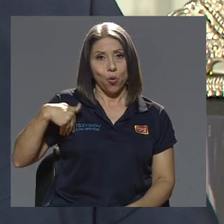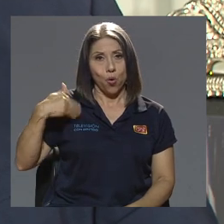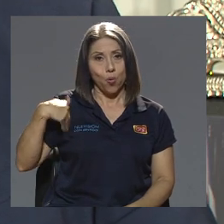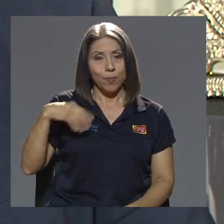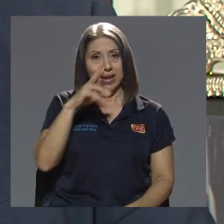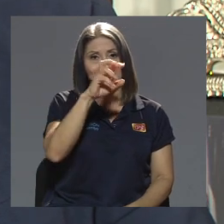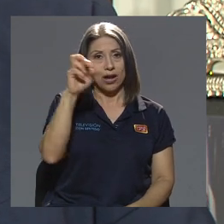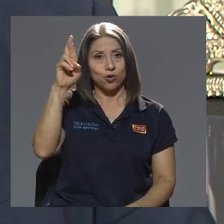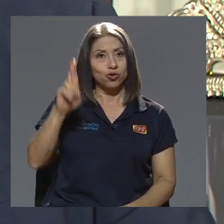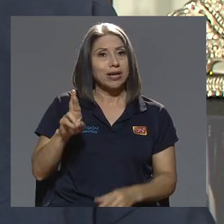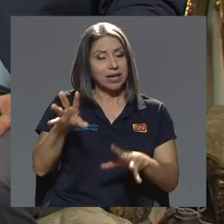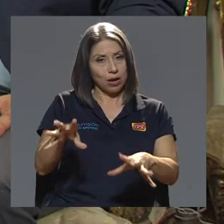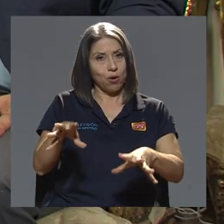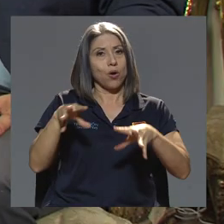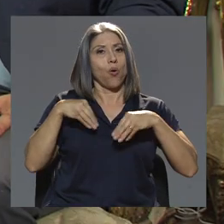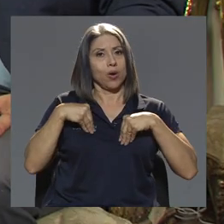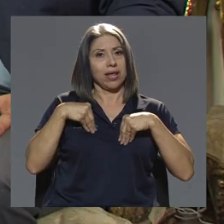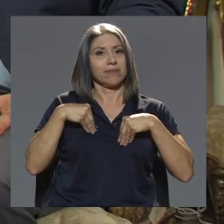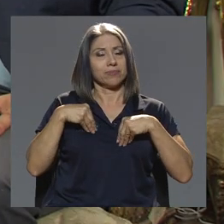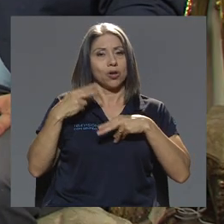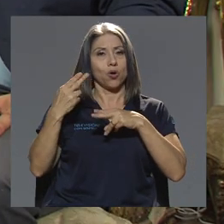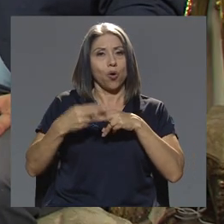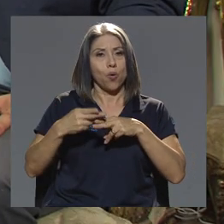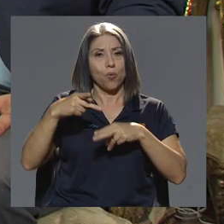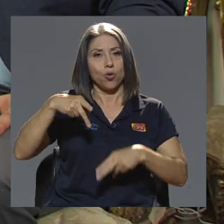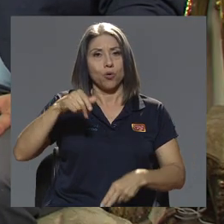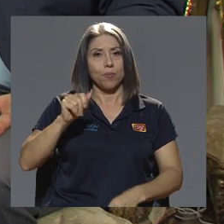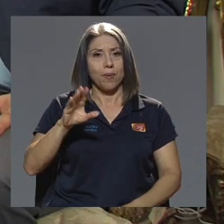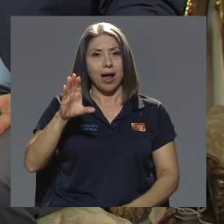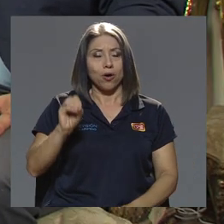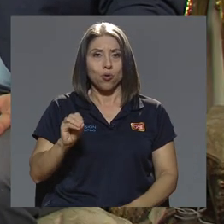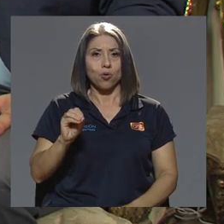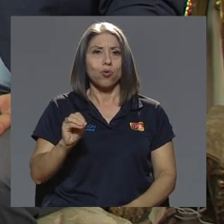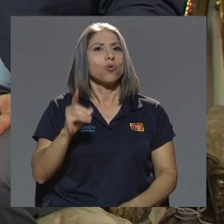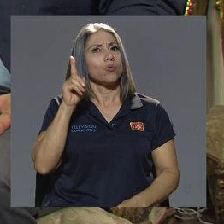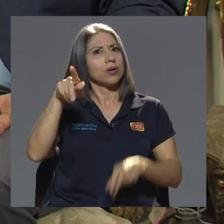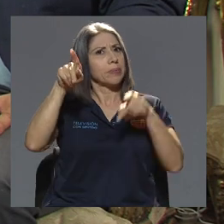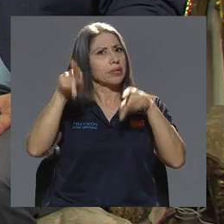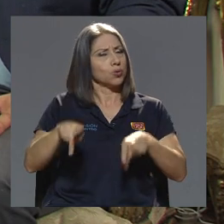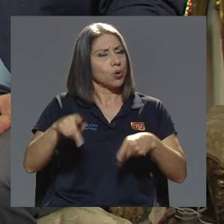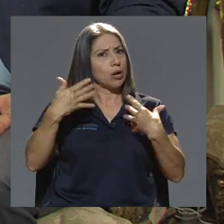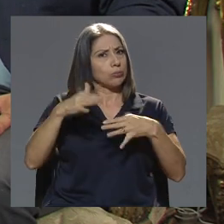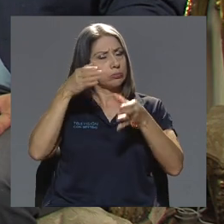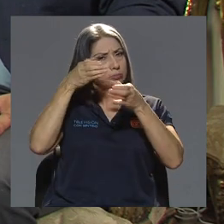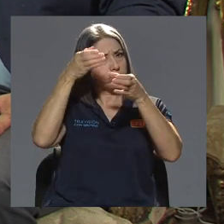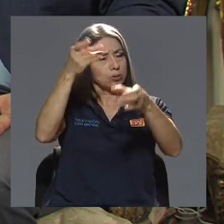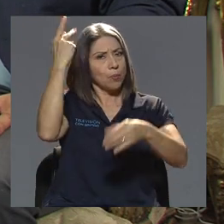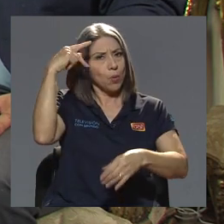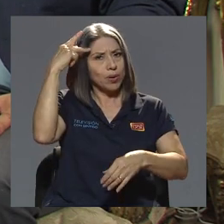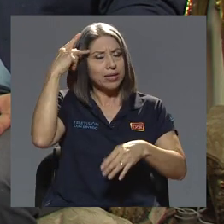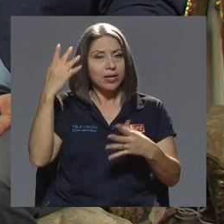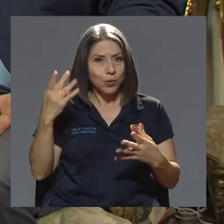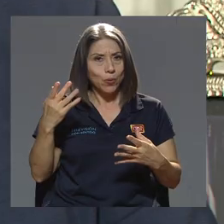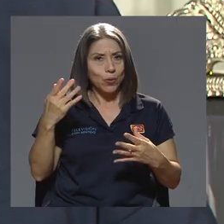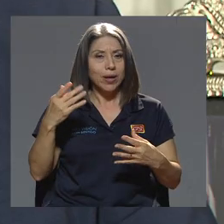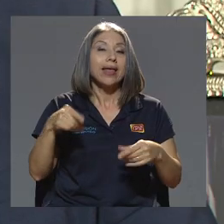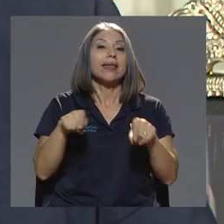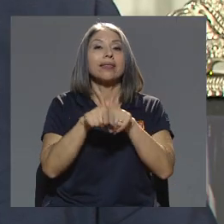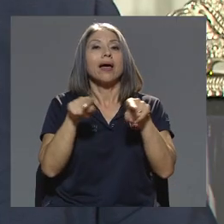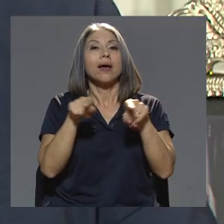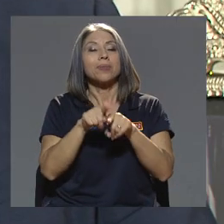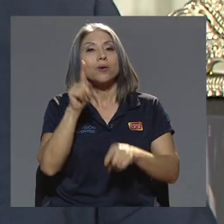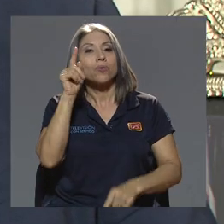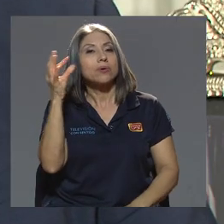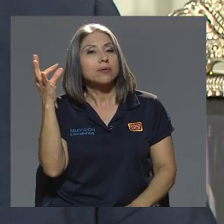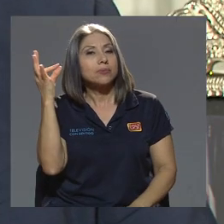le acoge como don Paco y que era un gran estratega político en aquel momento. Un gran estratega. Sino también una mujer que